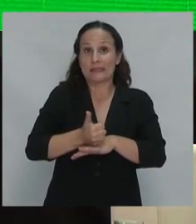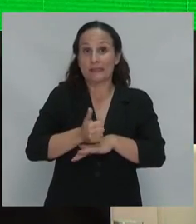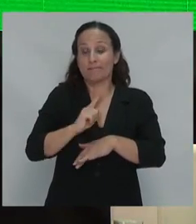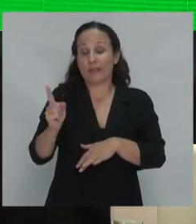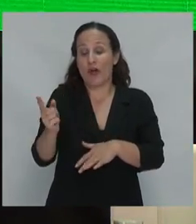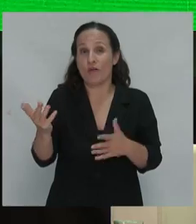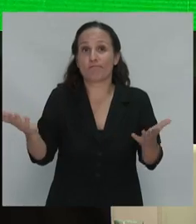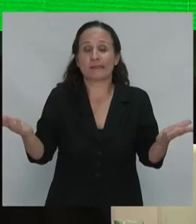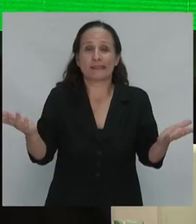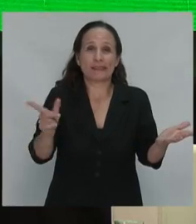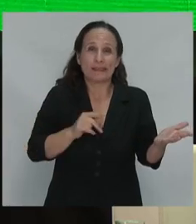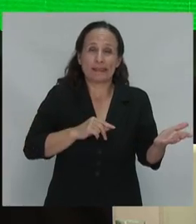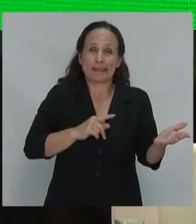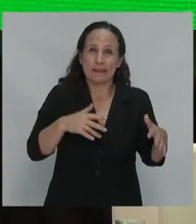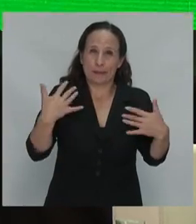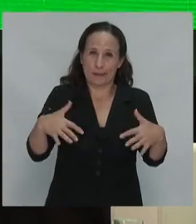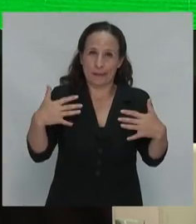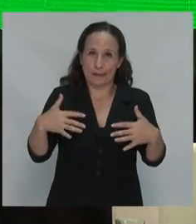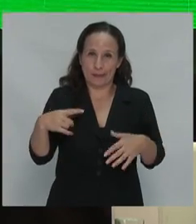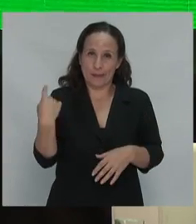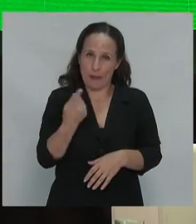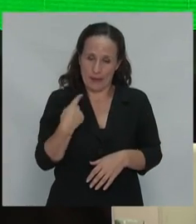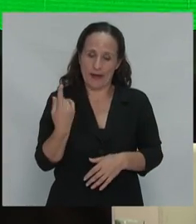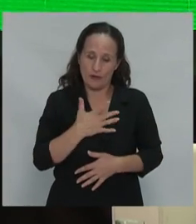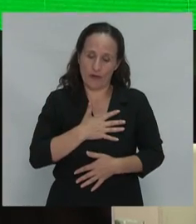es una pena para todos nosotros